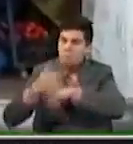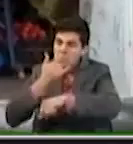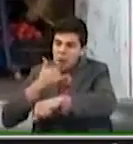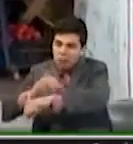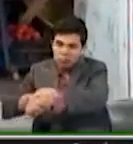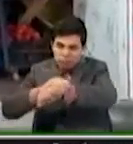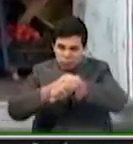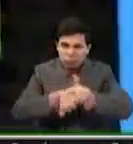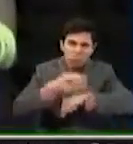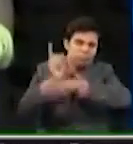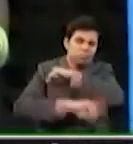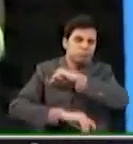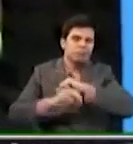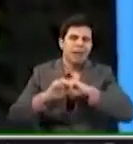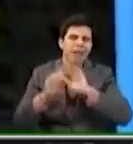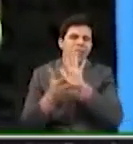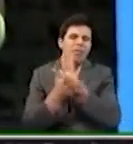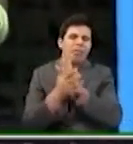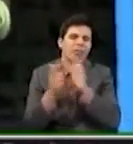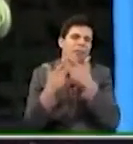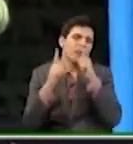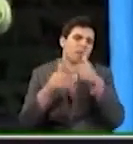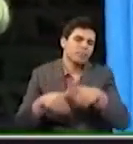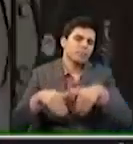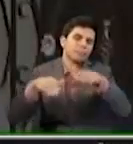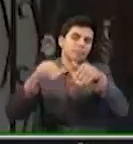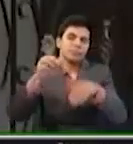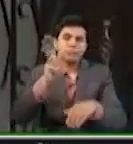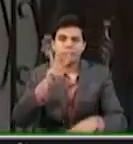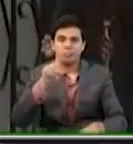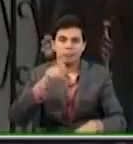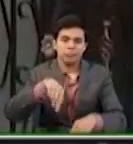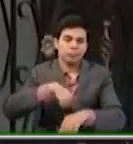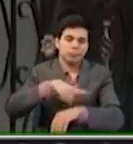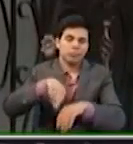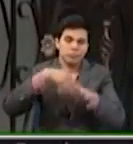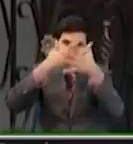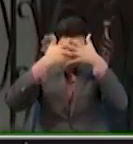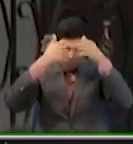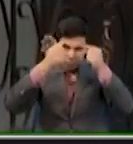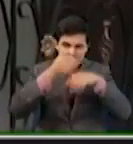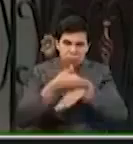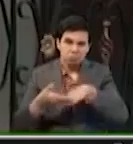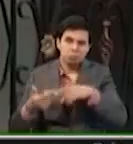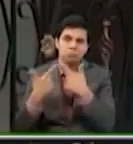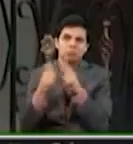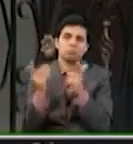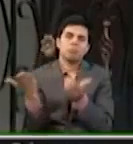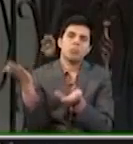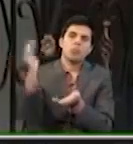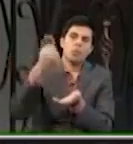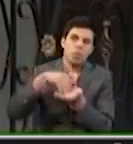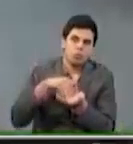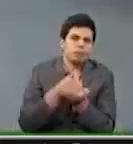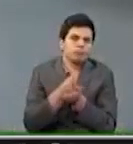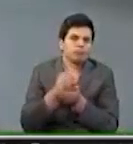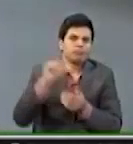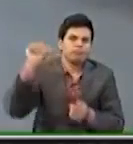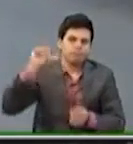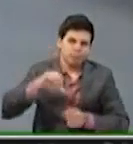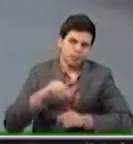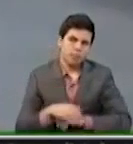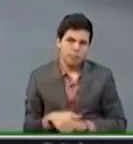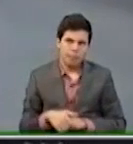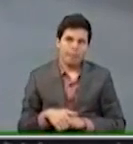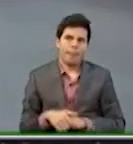justicia, porque capturan a los ladrones, les dan 36 horas... y simplemente vuelven y lo sueltan para que sigan delinquiendo. Pero